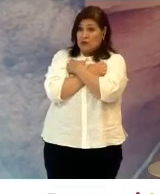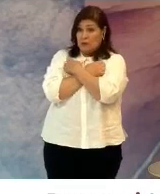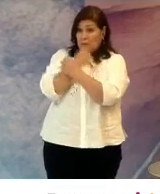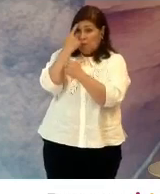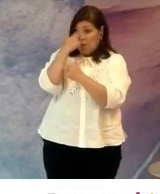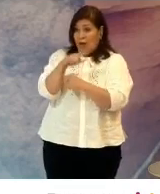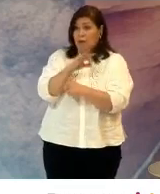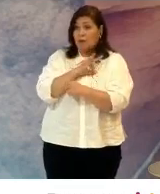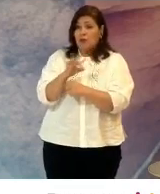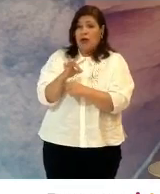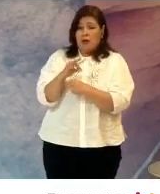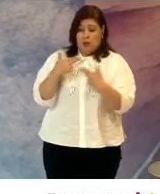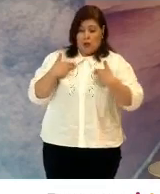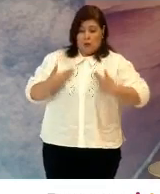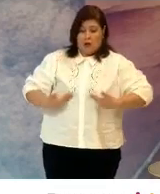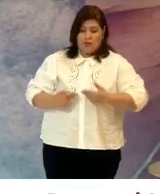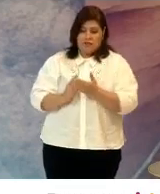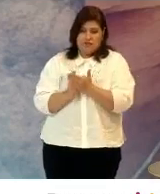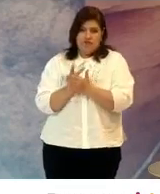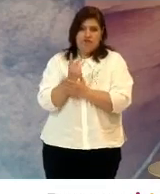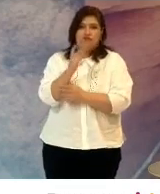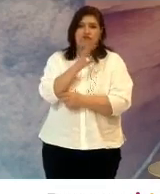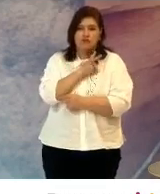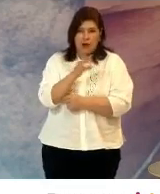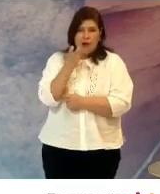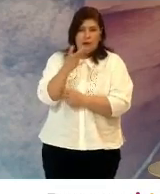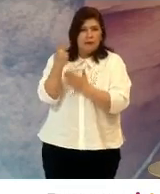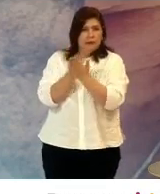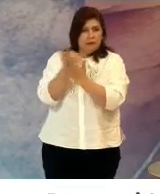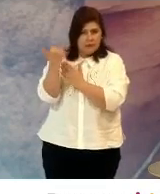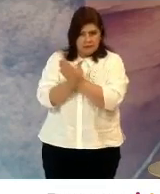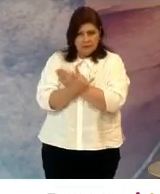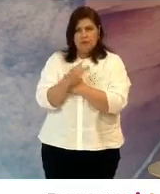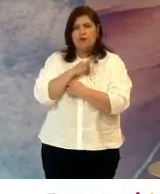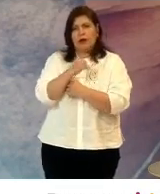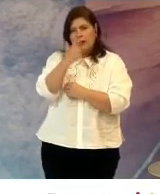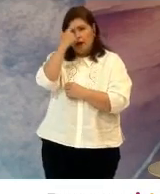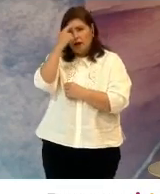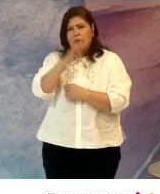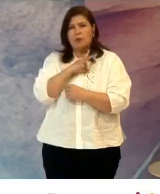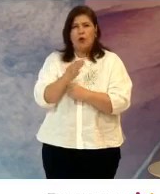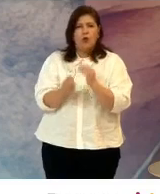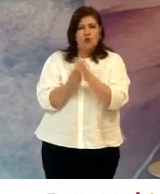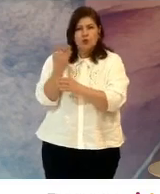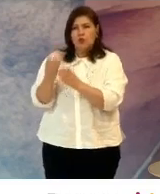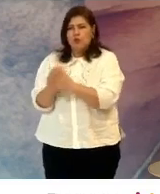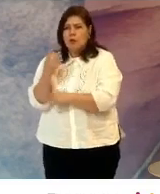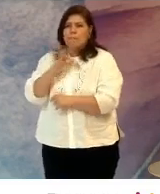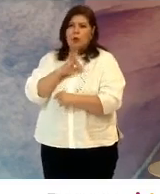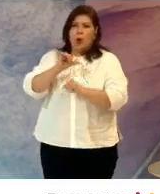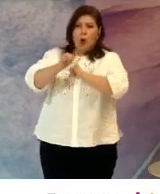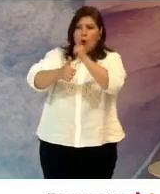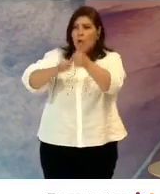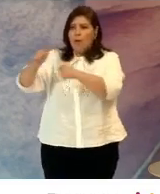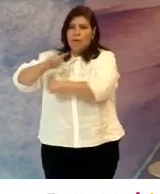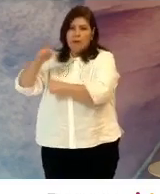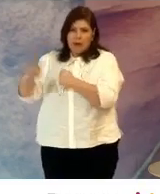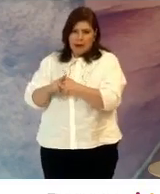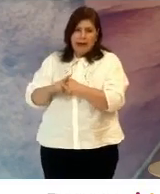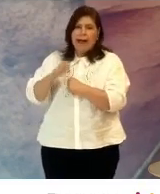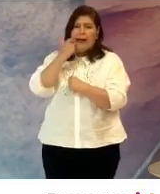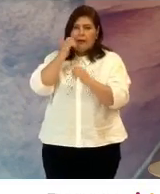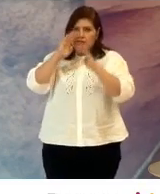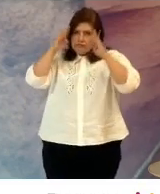humano es un proyecto que iniciamos con algunos de los proyectos más innovativos de los países que querían ir en esa